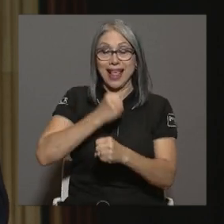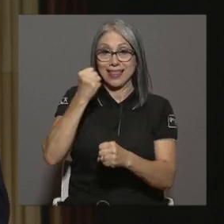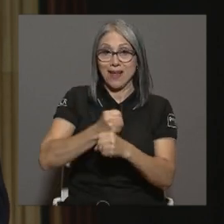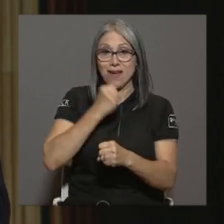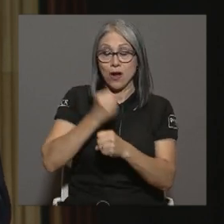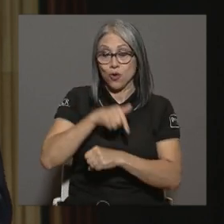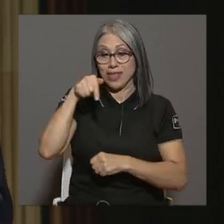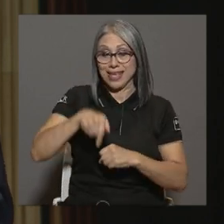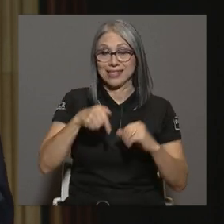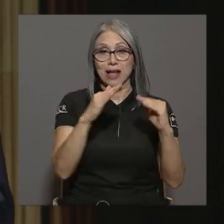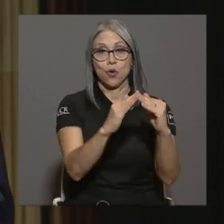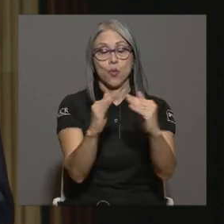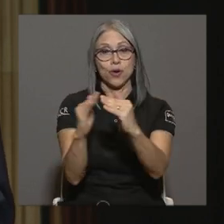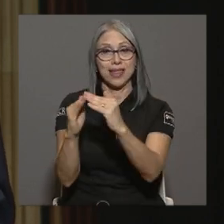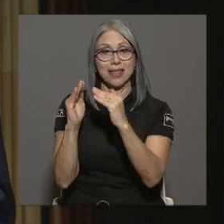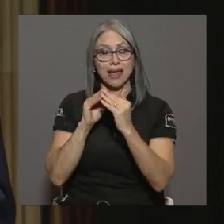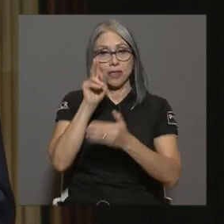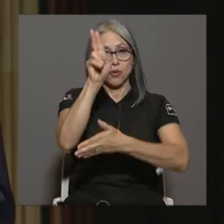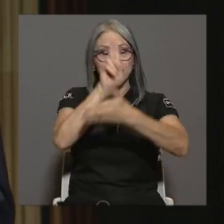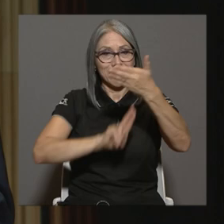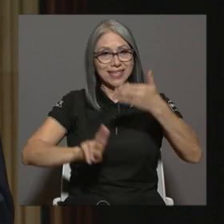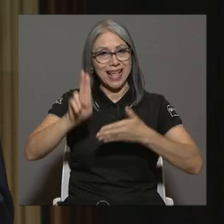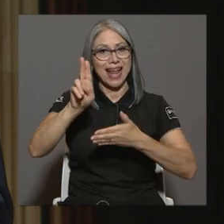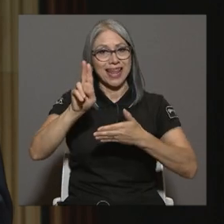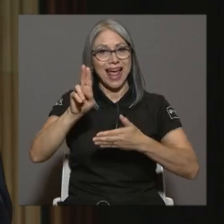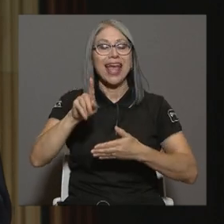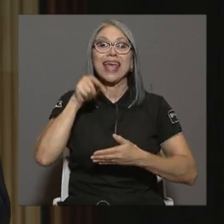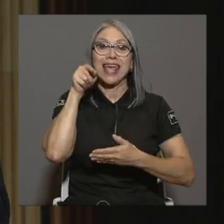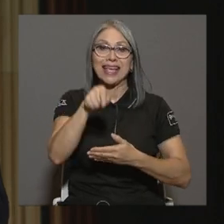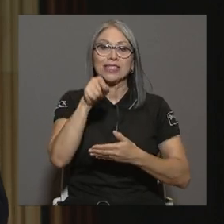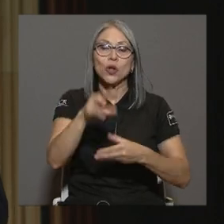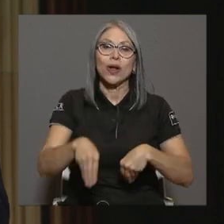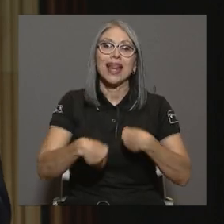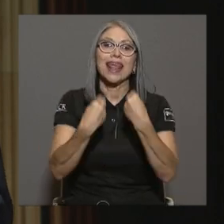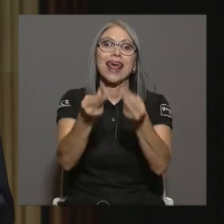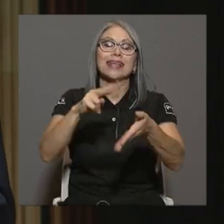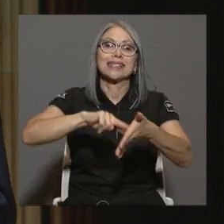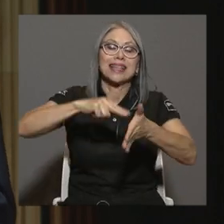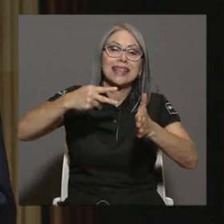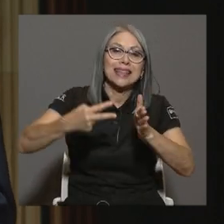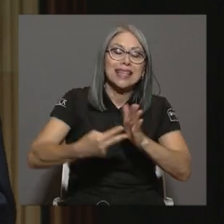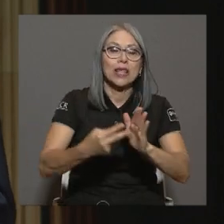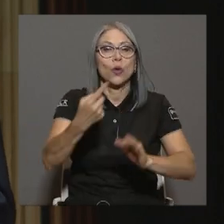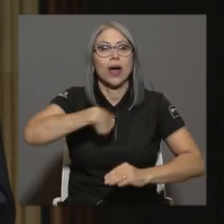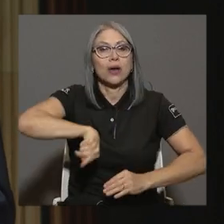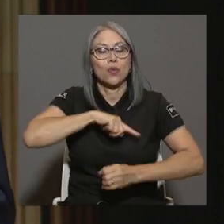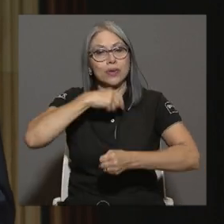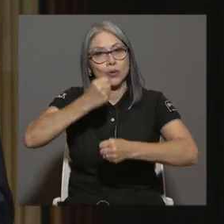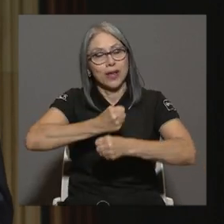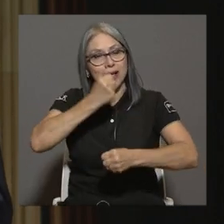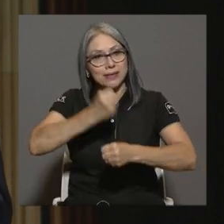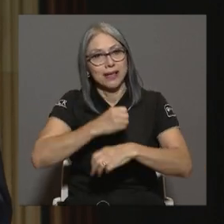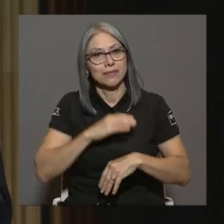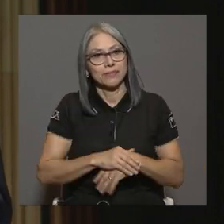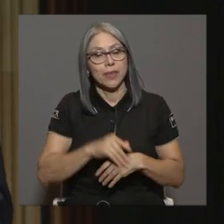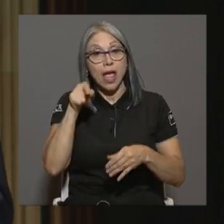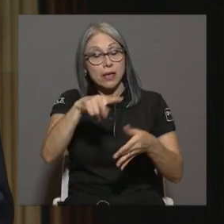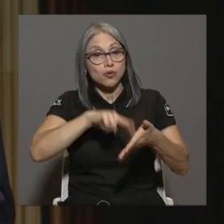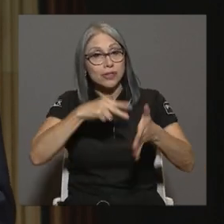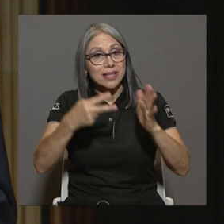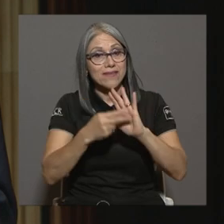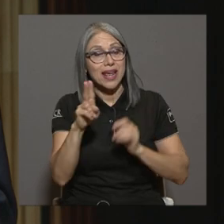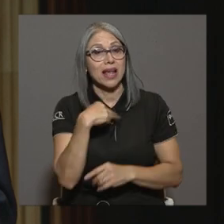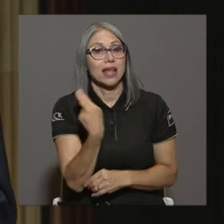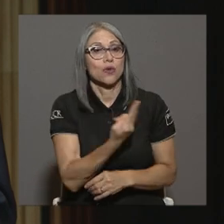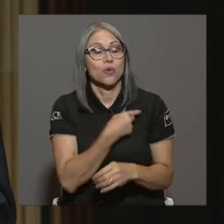esta comunidad universitaria es lo que le da sentido a nuestro quehacer. Esto implica que